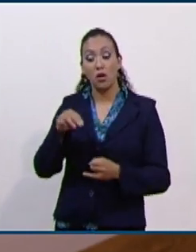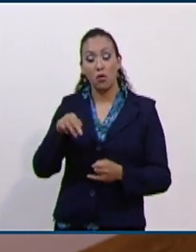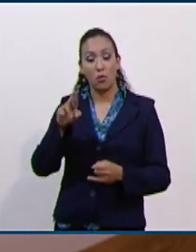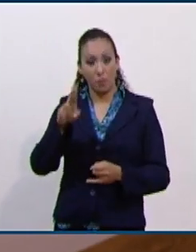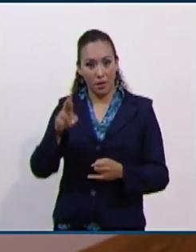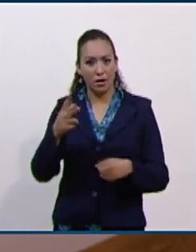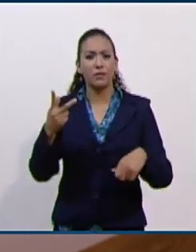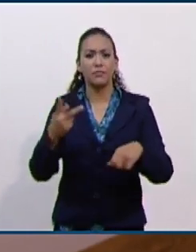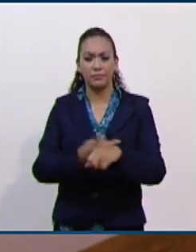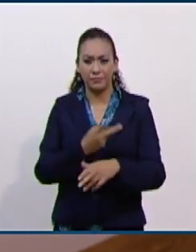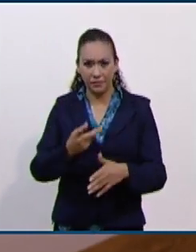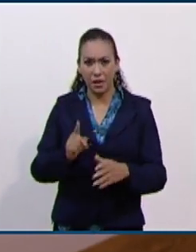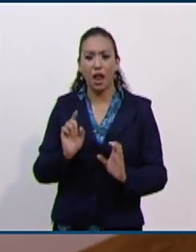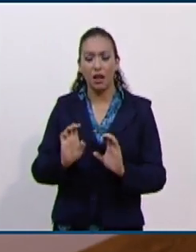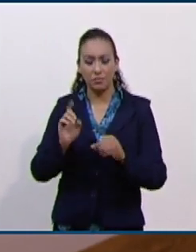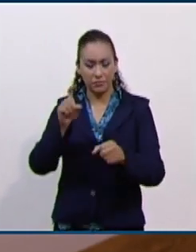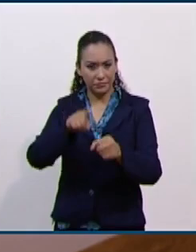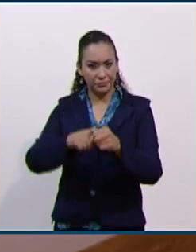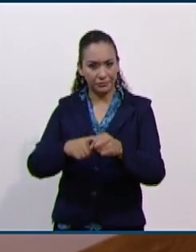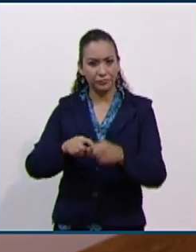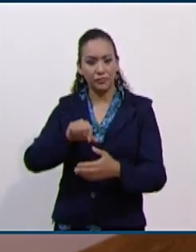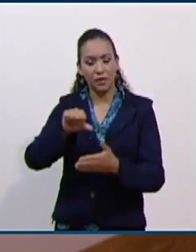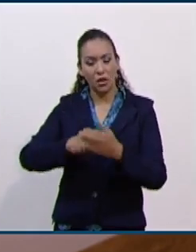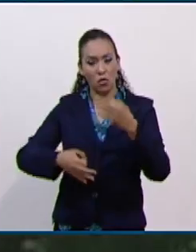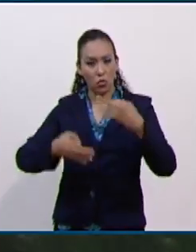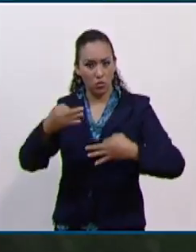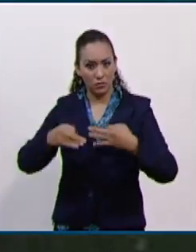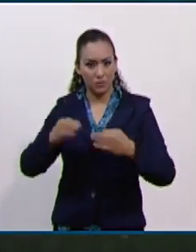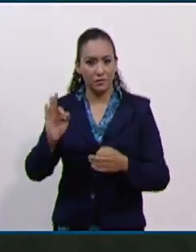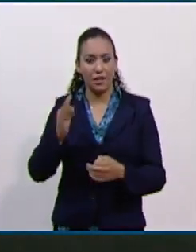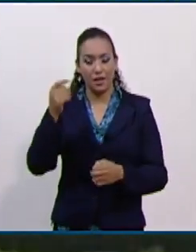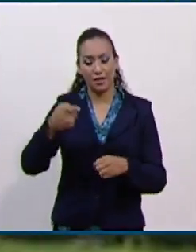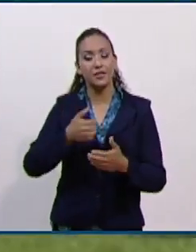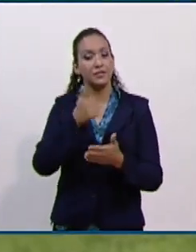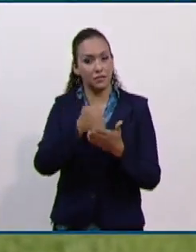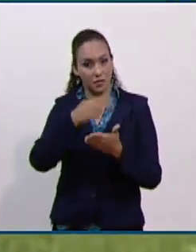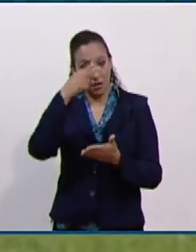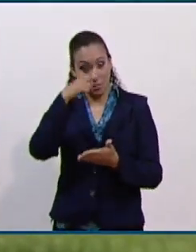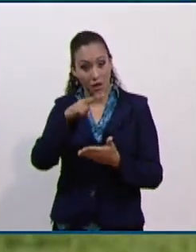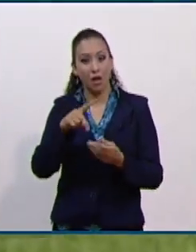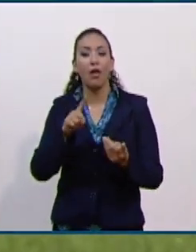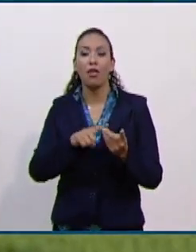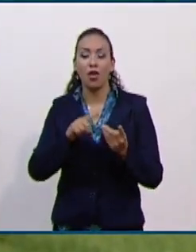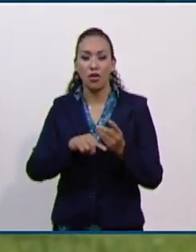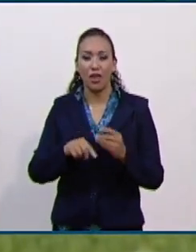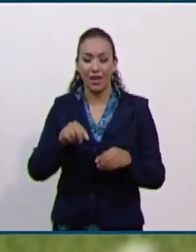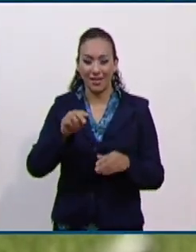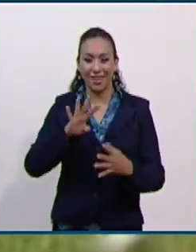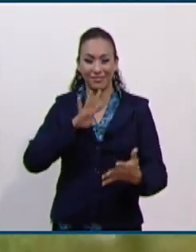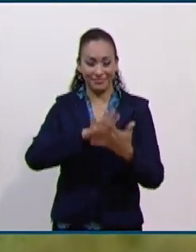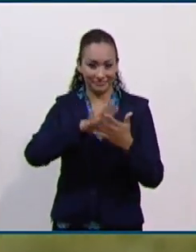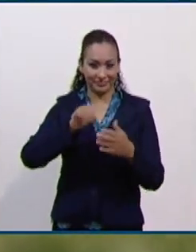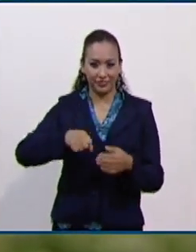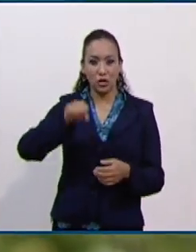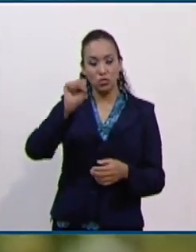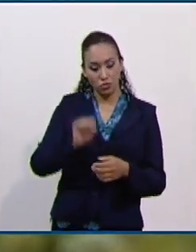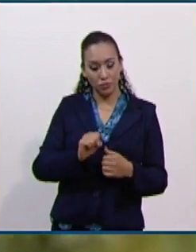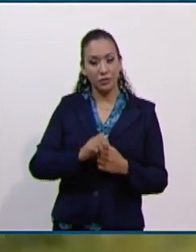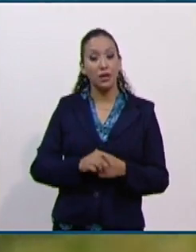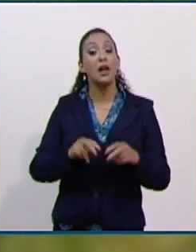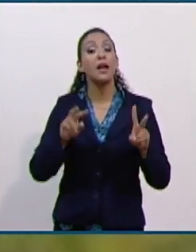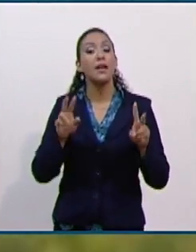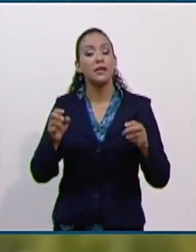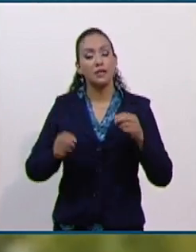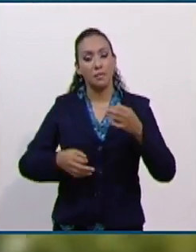Gorostieta Femat, adscrito al Centro de Justicia Penal Federal en la Ciudad de México, con sede en el Reclusorio Sur, en funciones de juez de